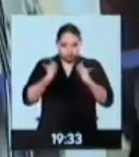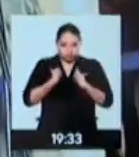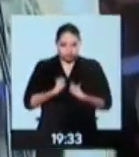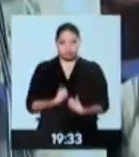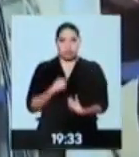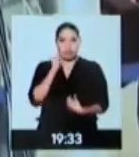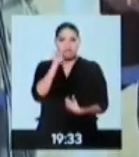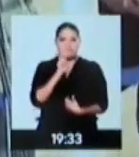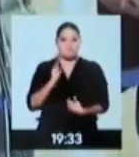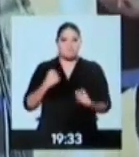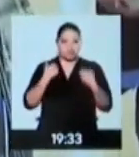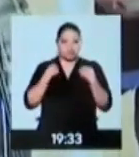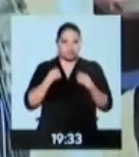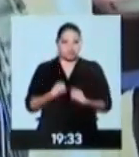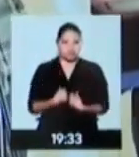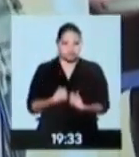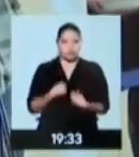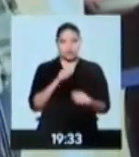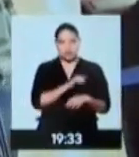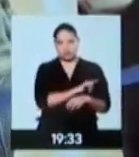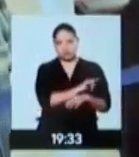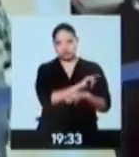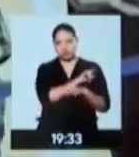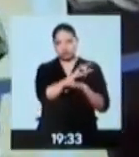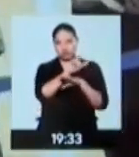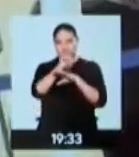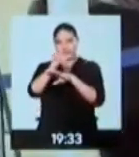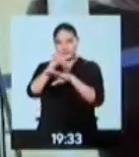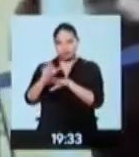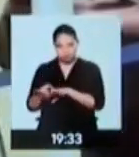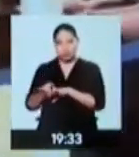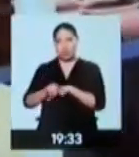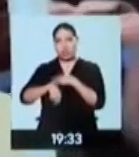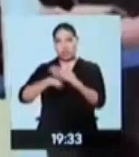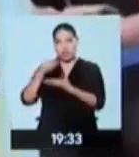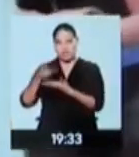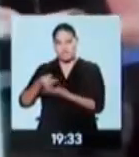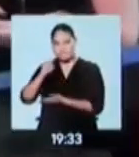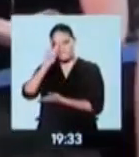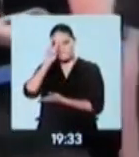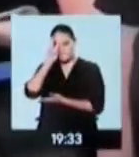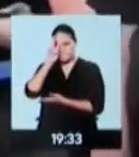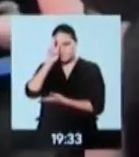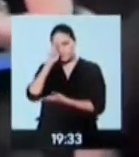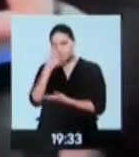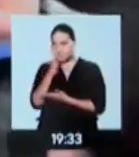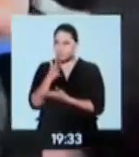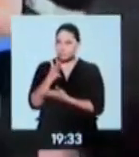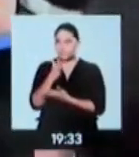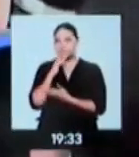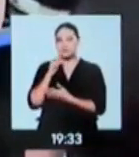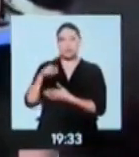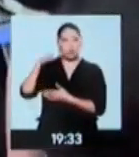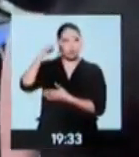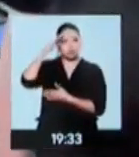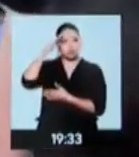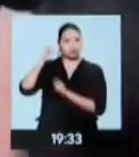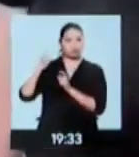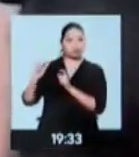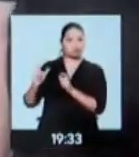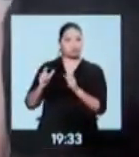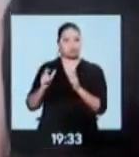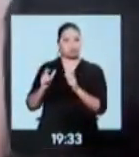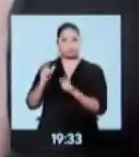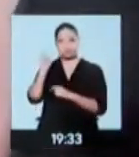por inalcanzable. No puede ser. Esto merecería un análisis. Pero no quiero dejar pasar la oportunidad, Carlos, para hablar de doña Elian